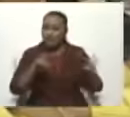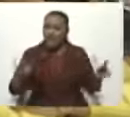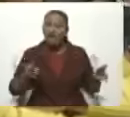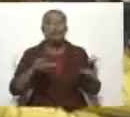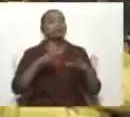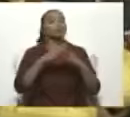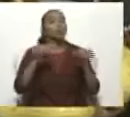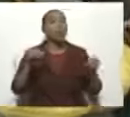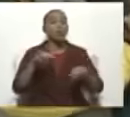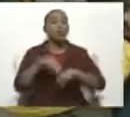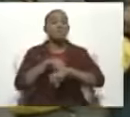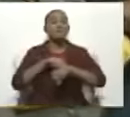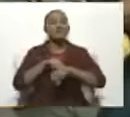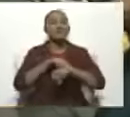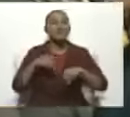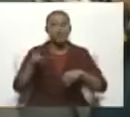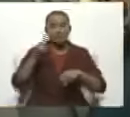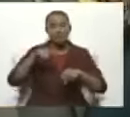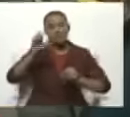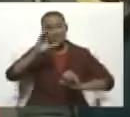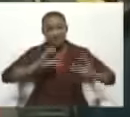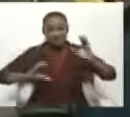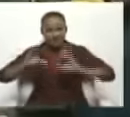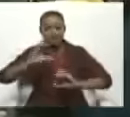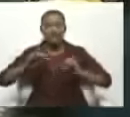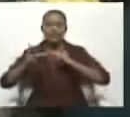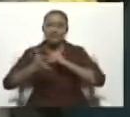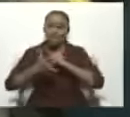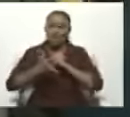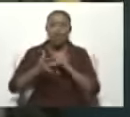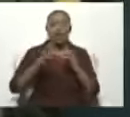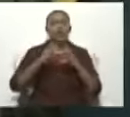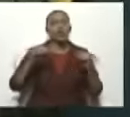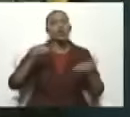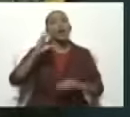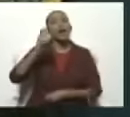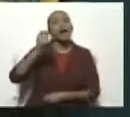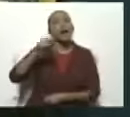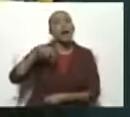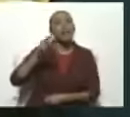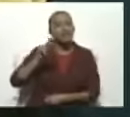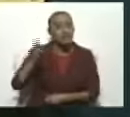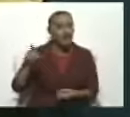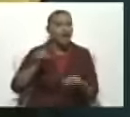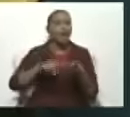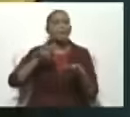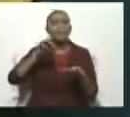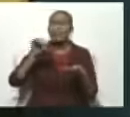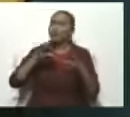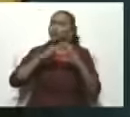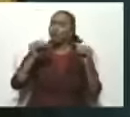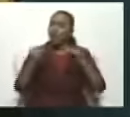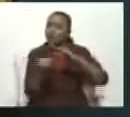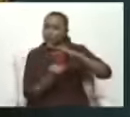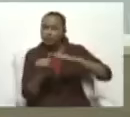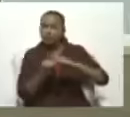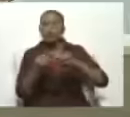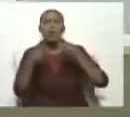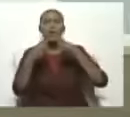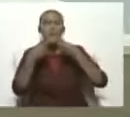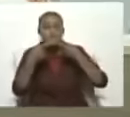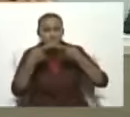Popular para Ciencia y Tecnología, Corpolet, Cantev, Movilnet y todas las instituciones que forman el